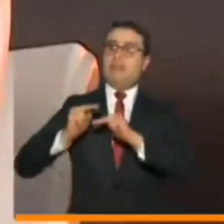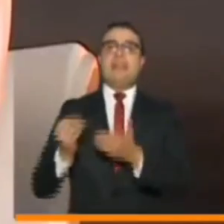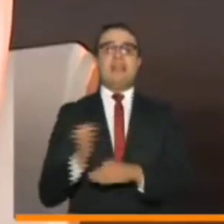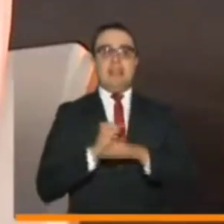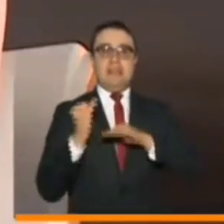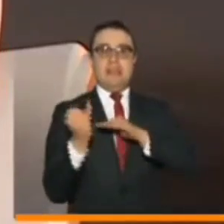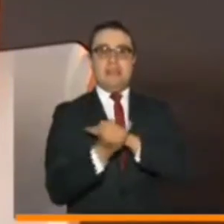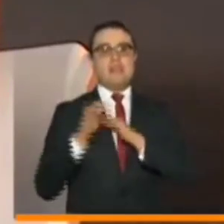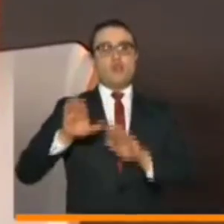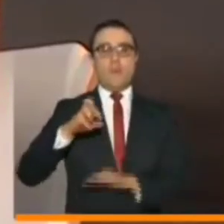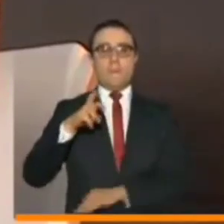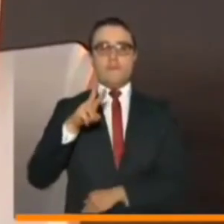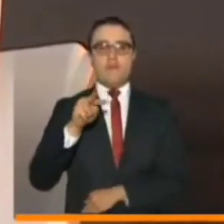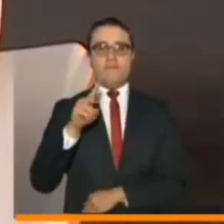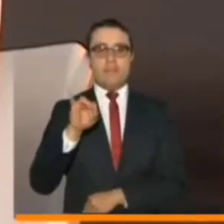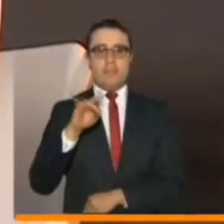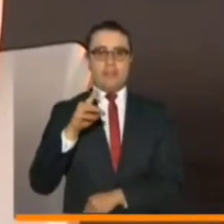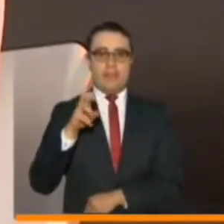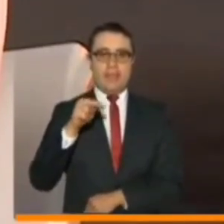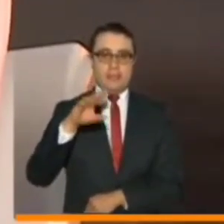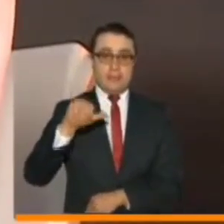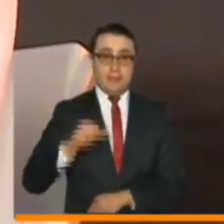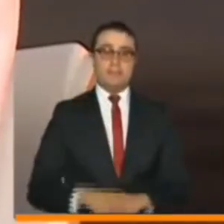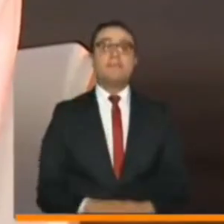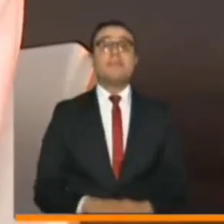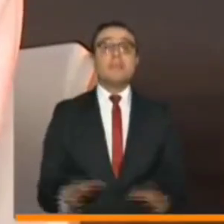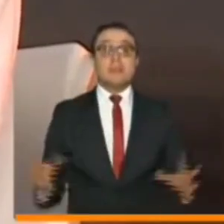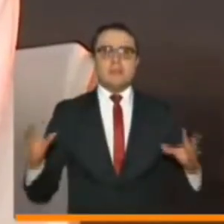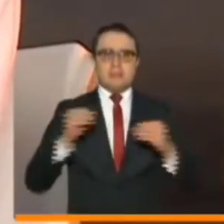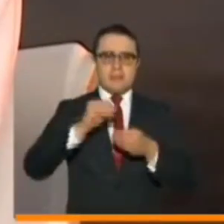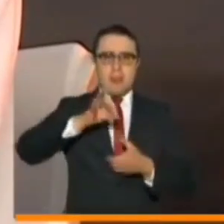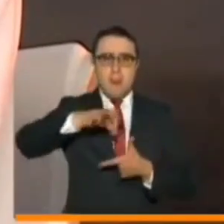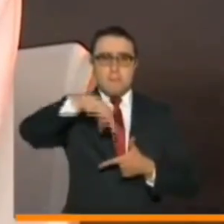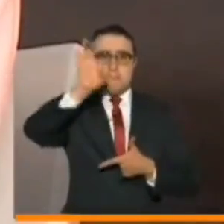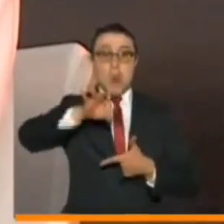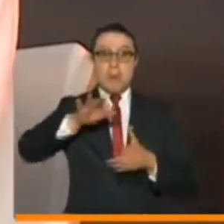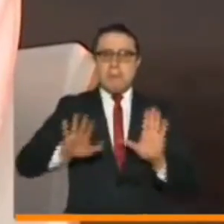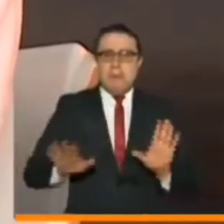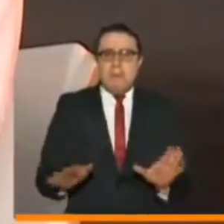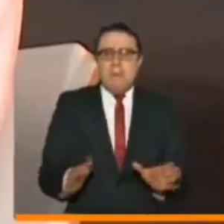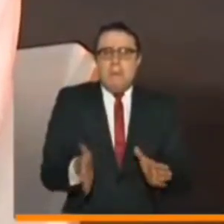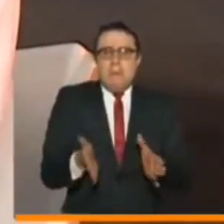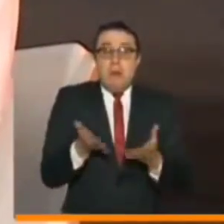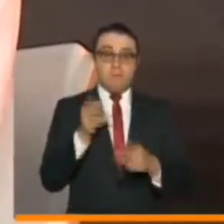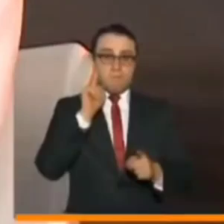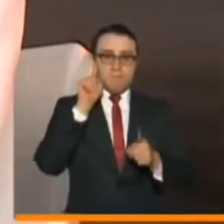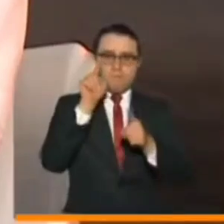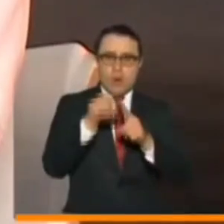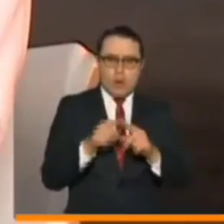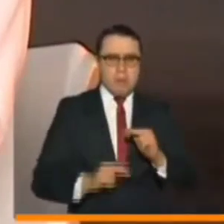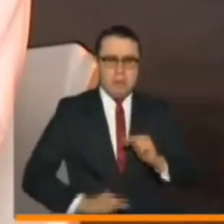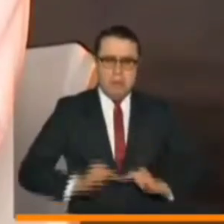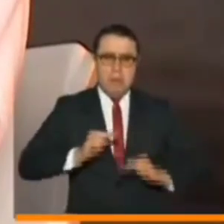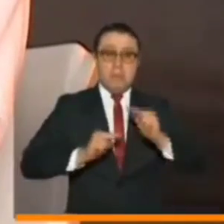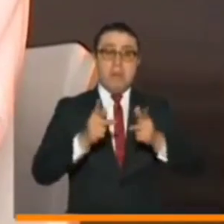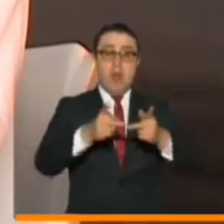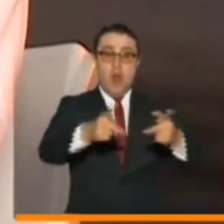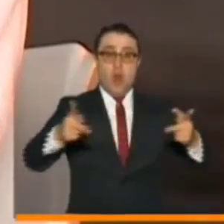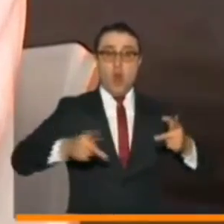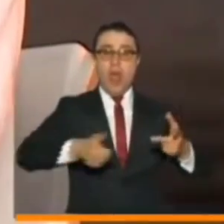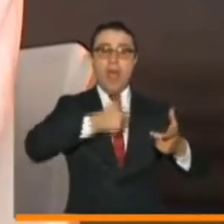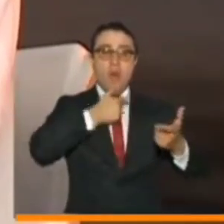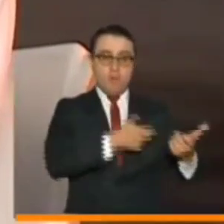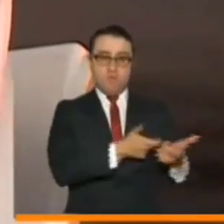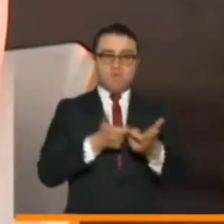Providencia. Pero también, presidente, queremos llegar a un porcentaje grande de la reconstrucción de la estación de bomberos, de